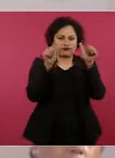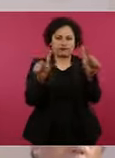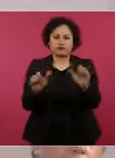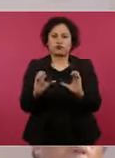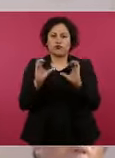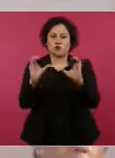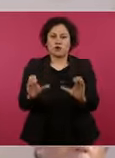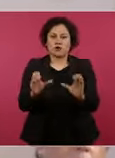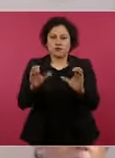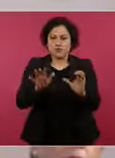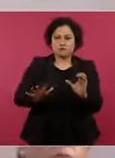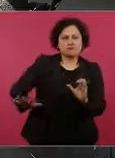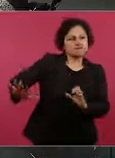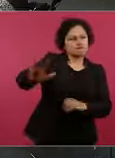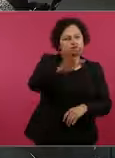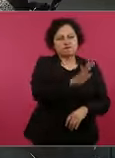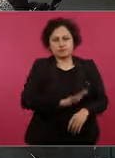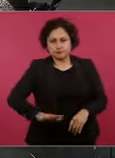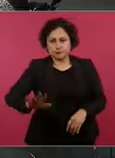Pero